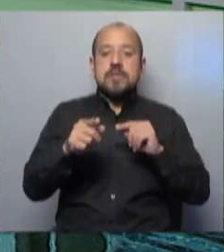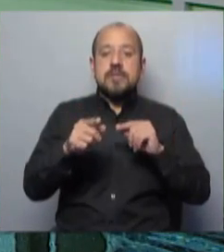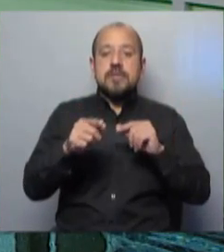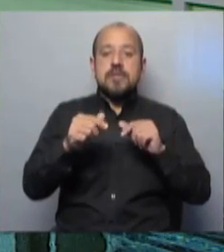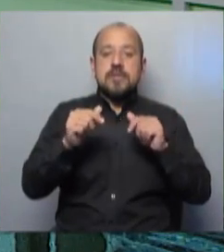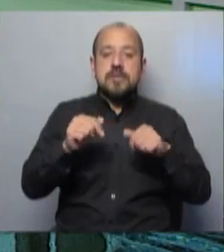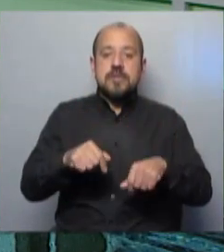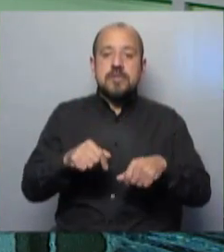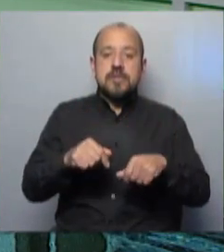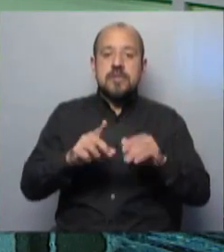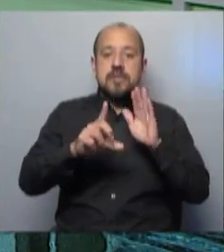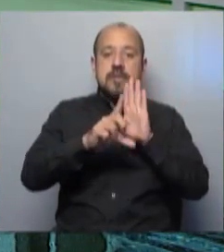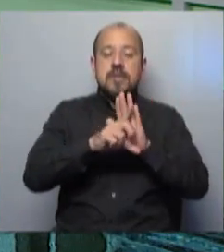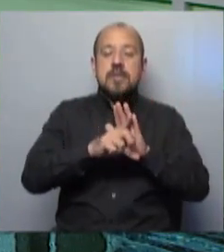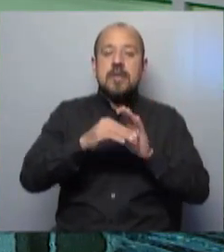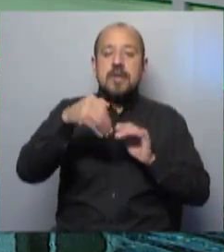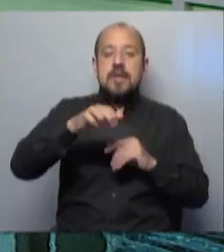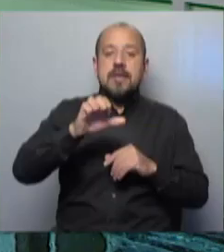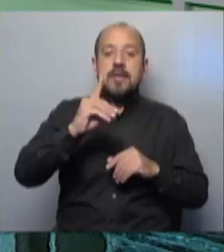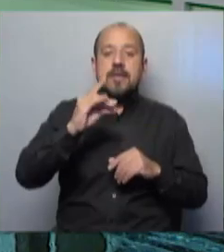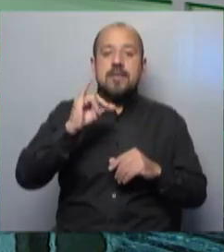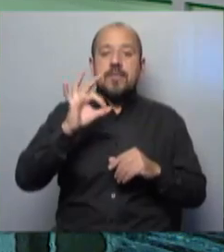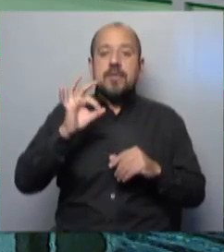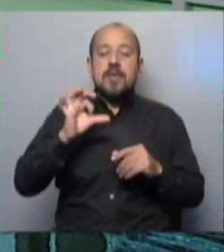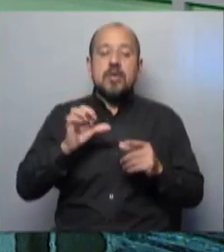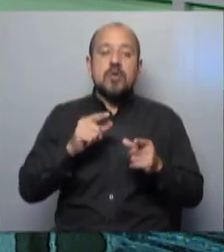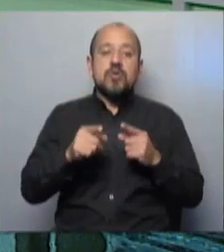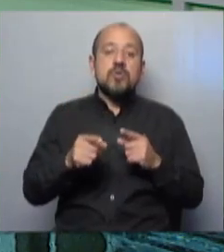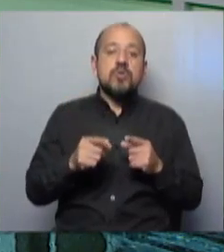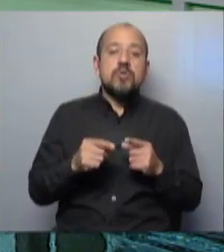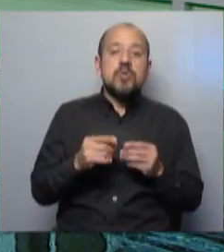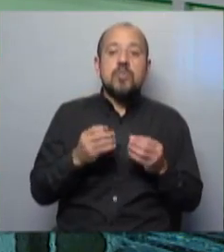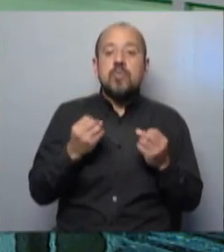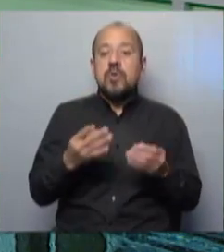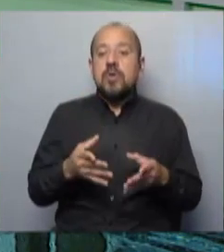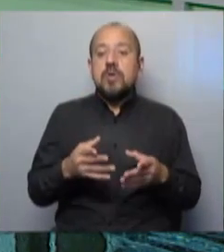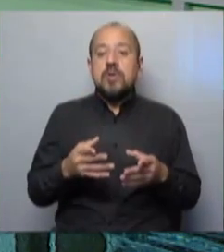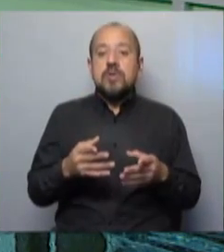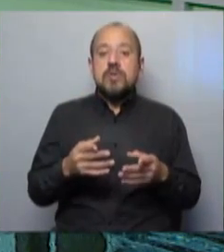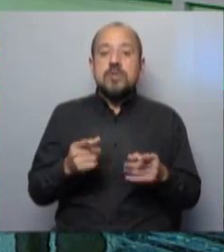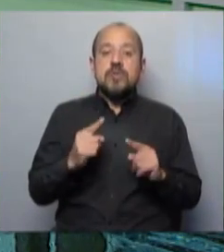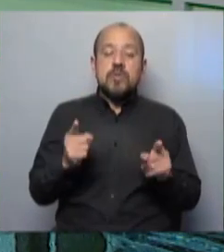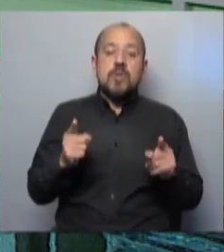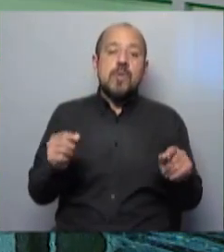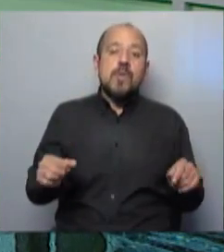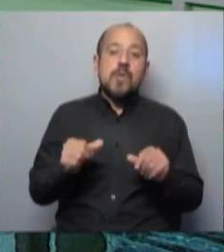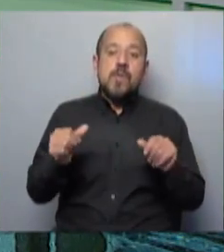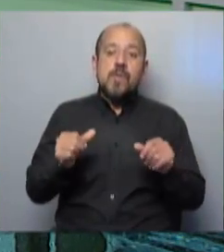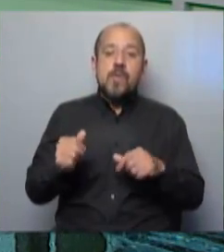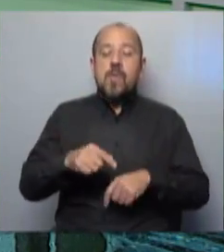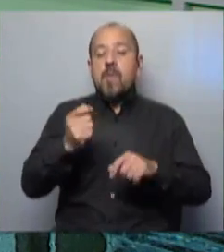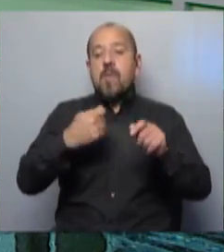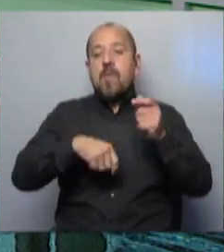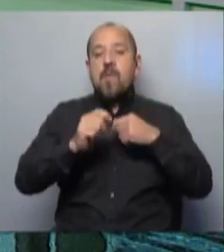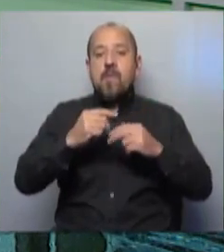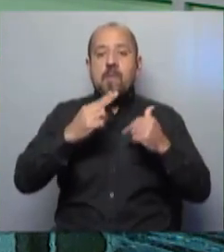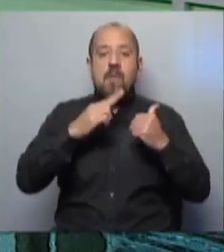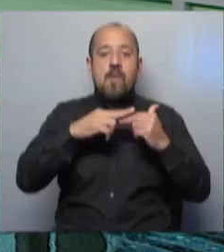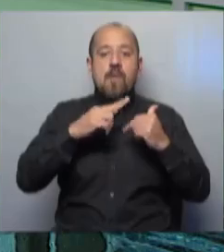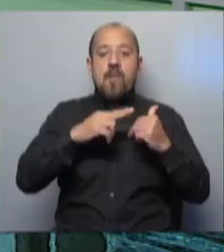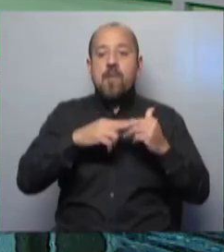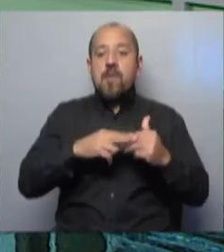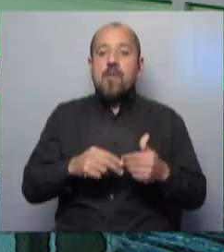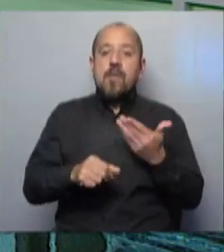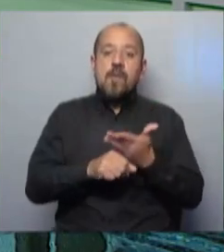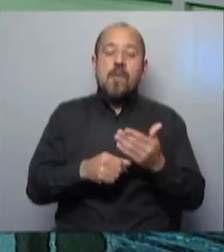vigente aún ley de servicios de comunicación audiovisual porque no habían activado la posibilidad de vender internet o no habían